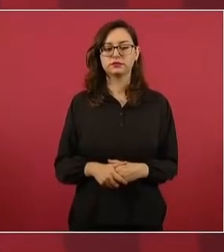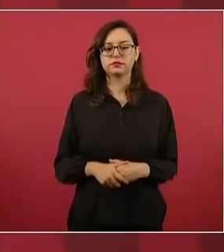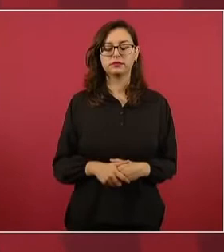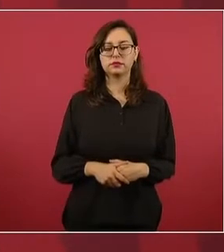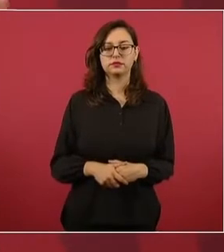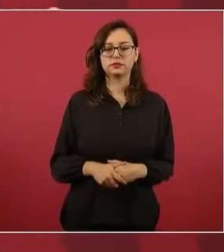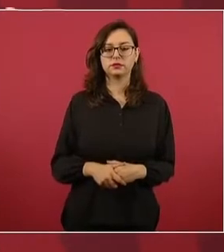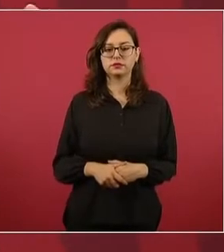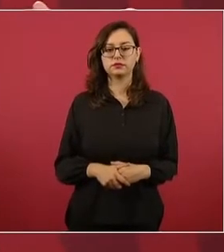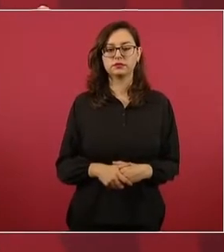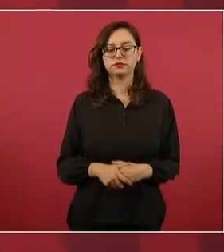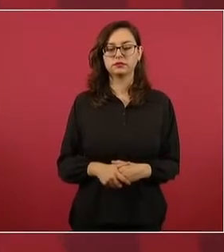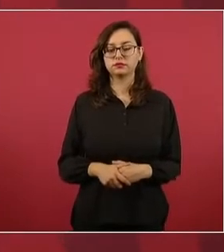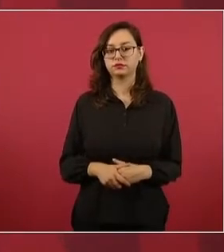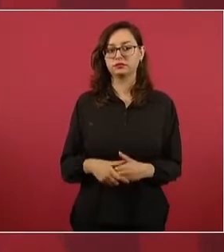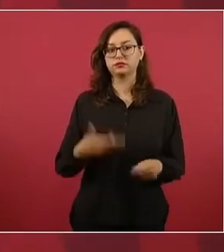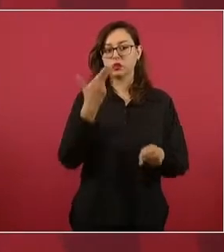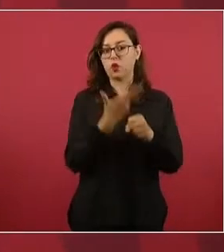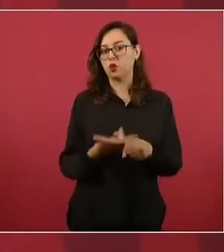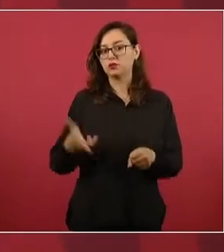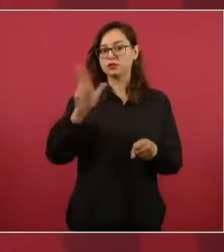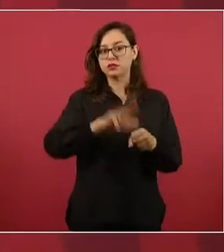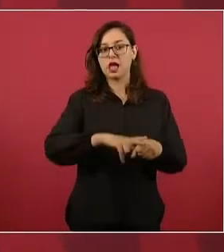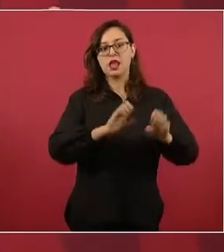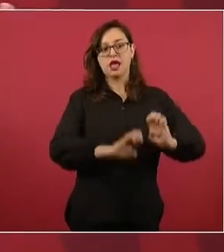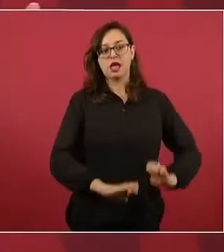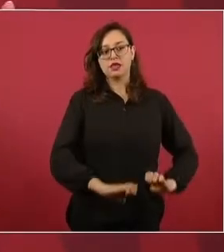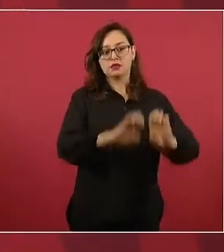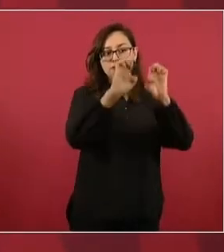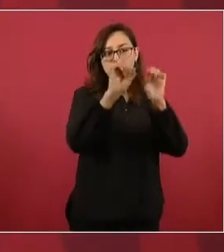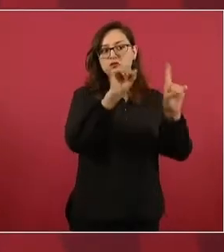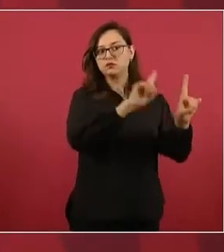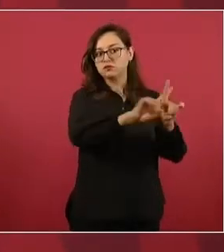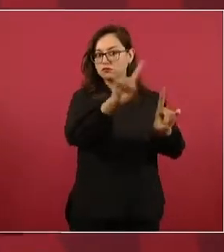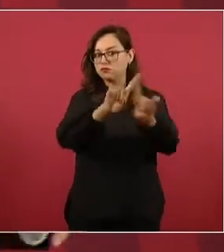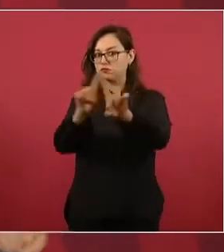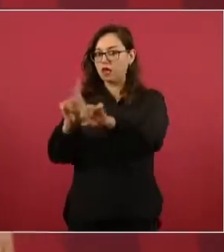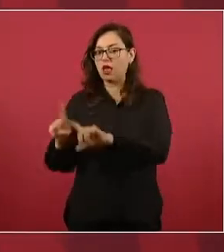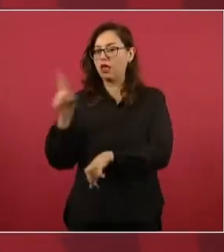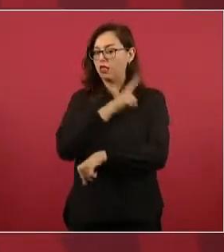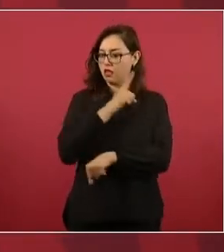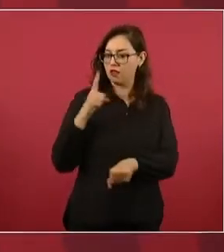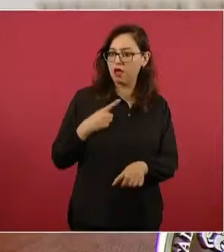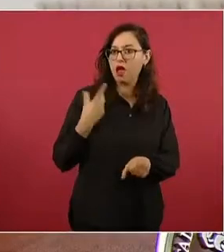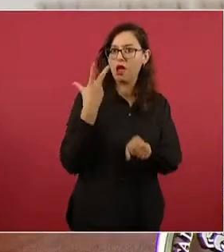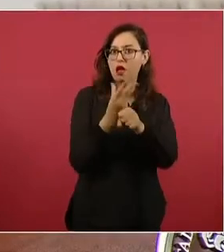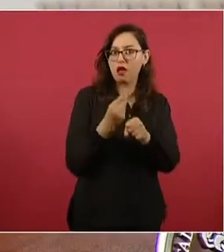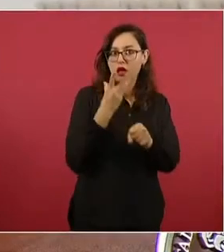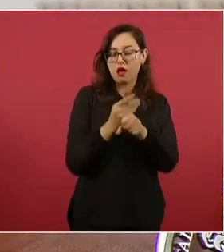Mantener en buen estado toda la infraestructura de salud que estaba en el abandono,